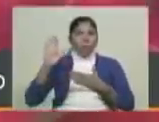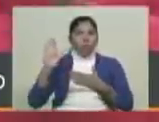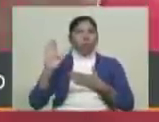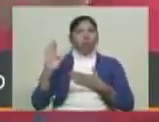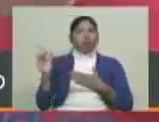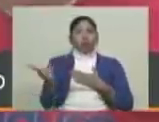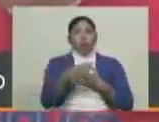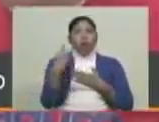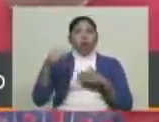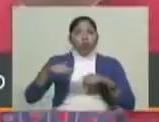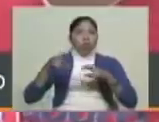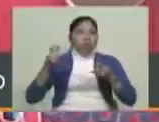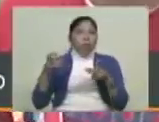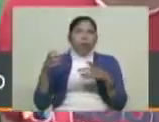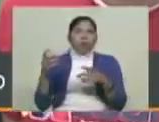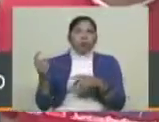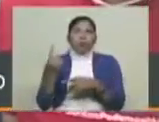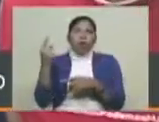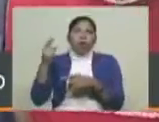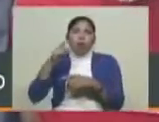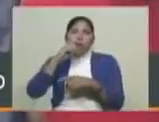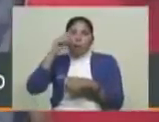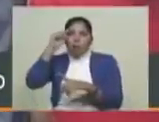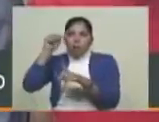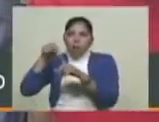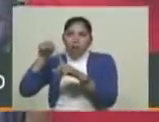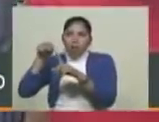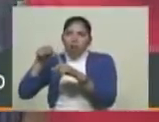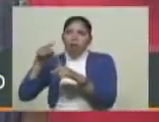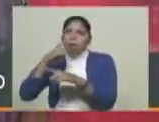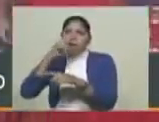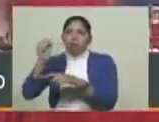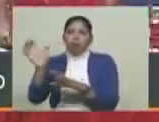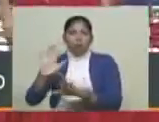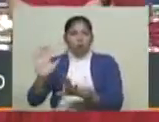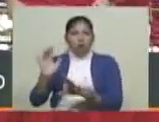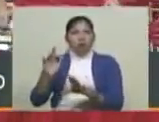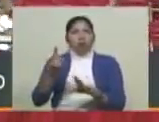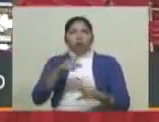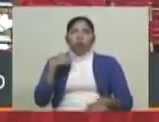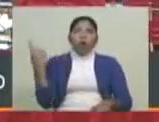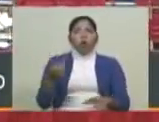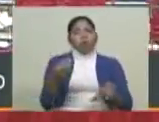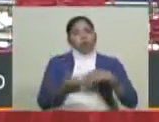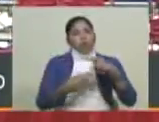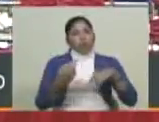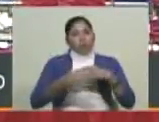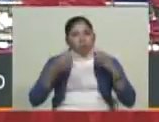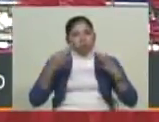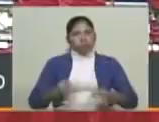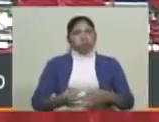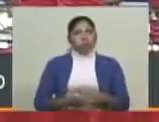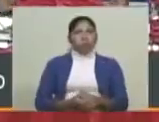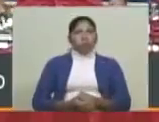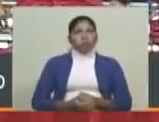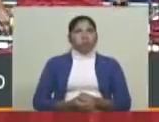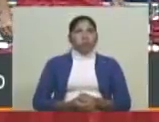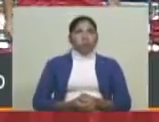esto no es un tema de Nicolás Maduro nada más o del comandito, no, es un tema de todos los revolucionarios y todas las